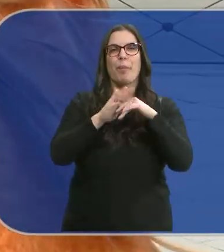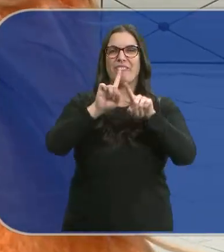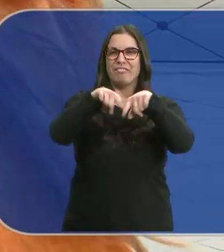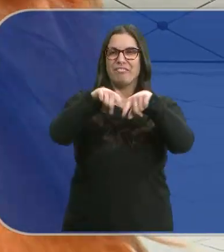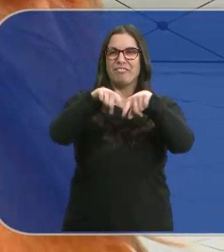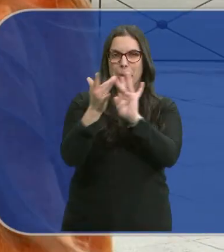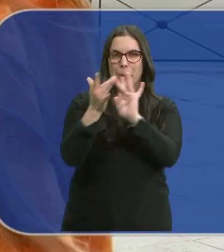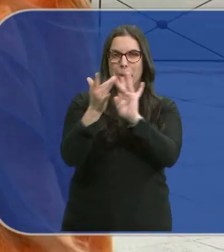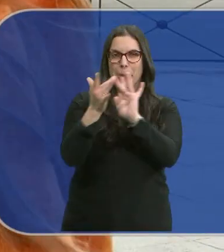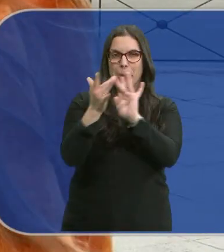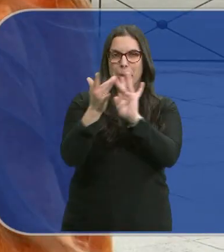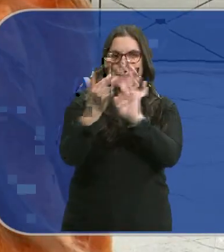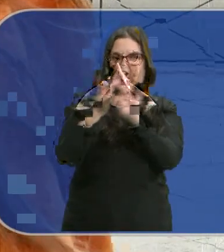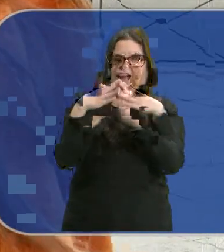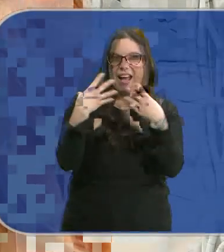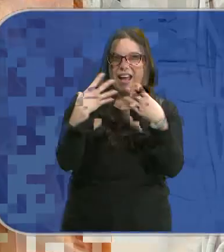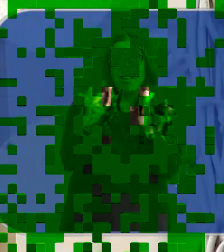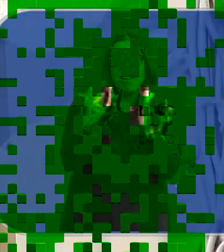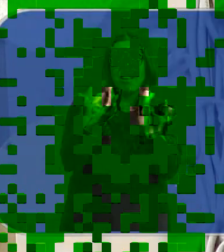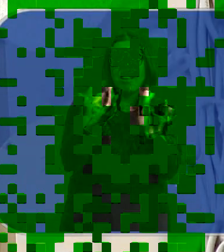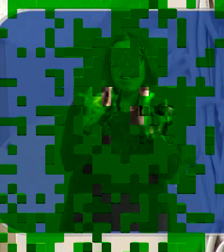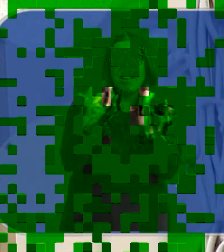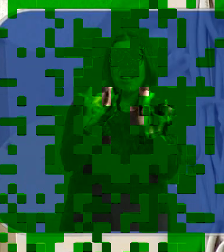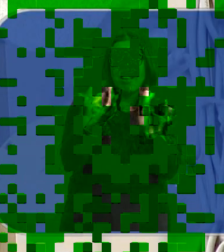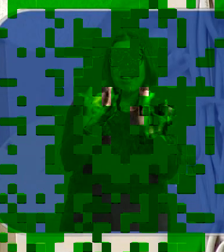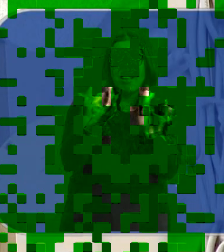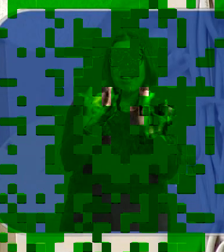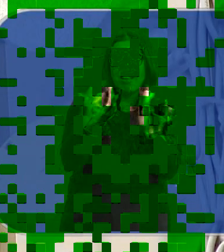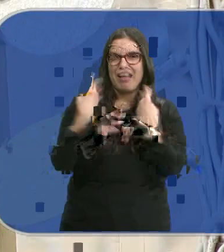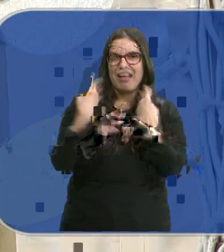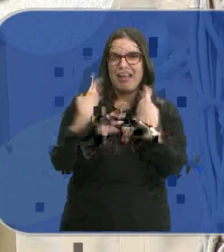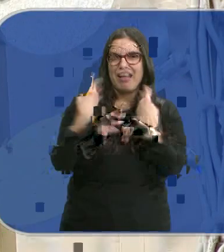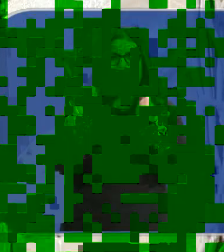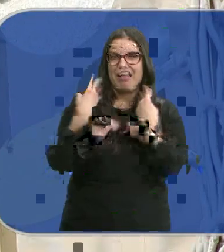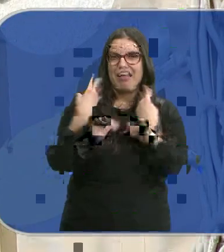familiar, que pasamos mucho tiempo en casa. Es también el momento de cambio. Volver a empezar todo